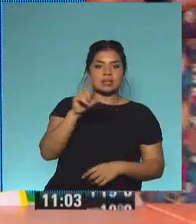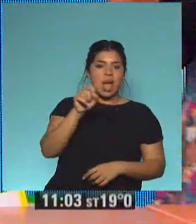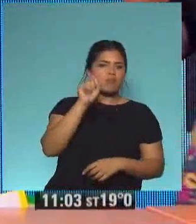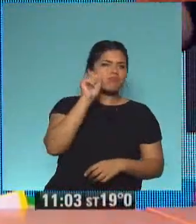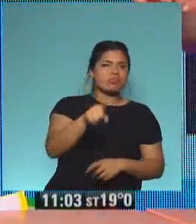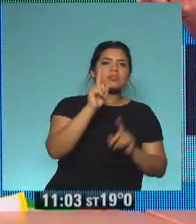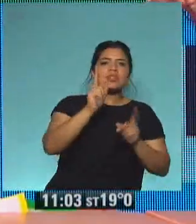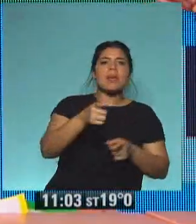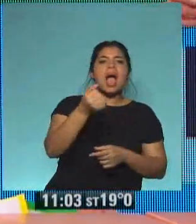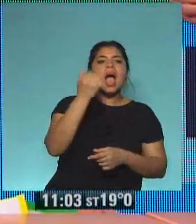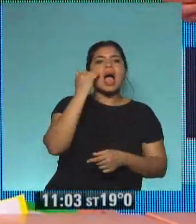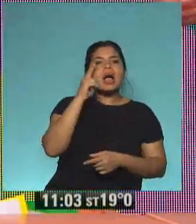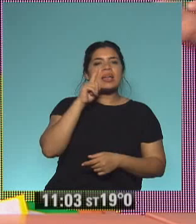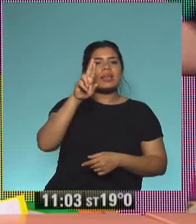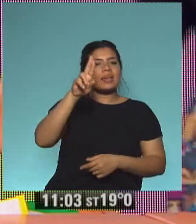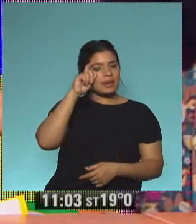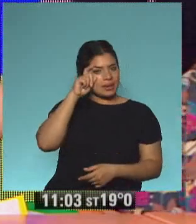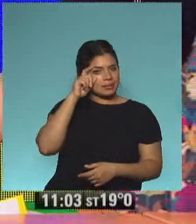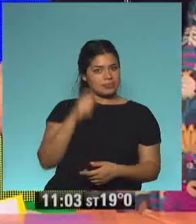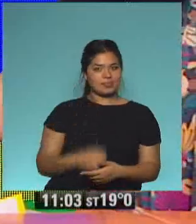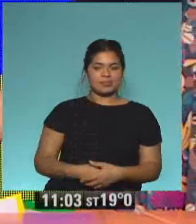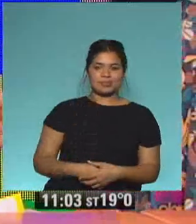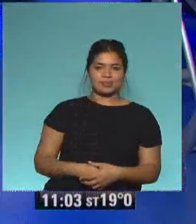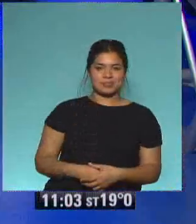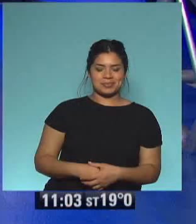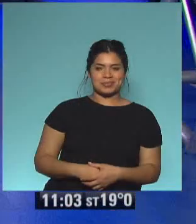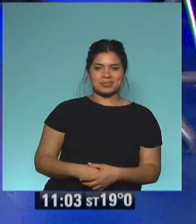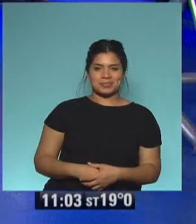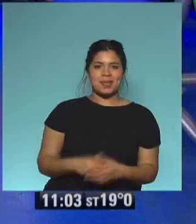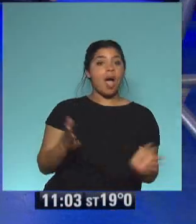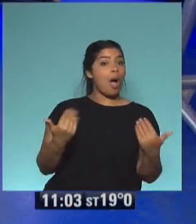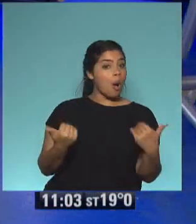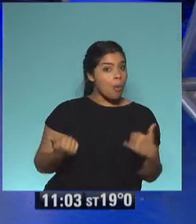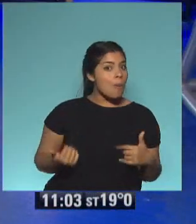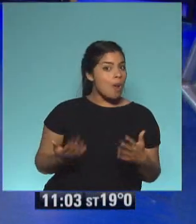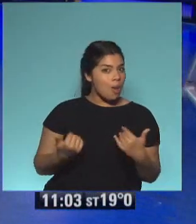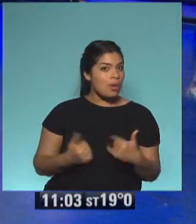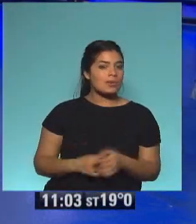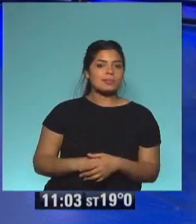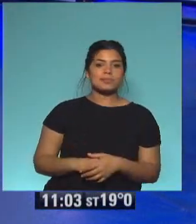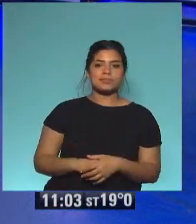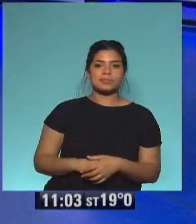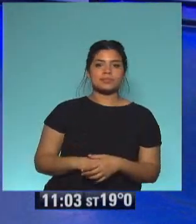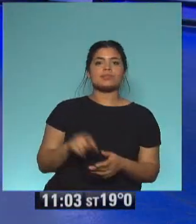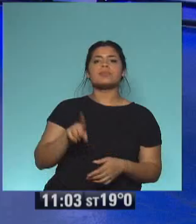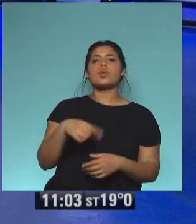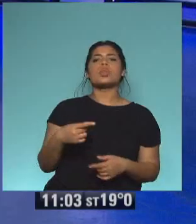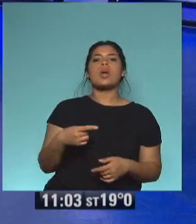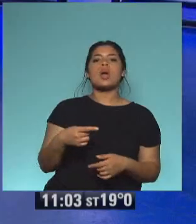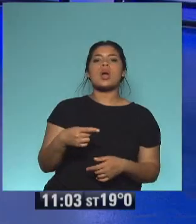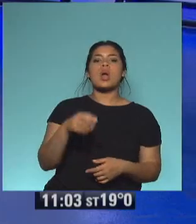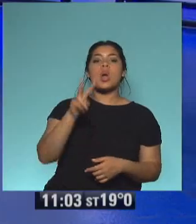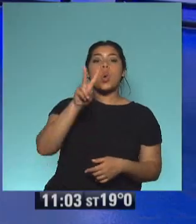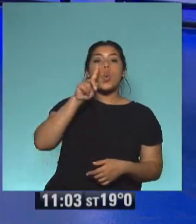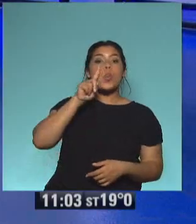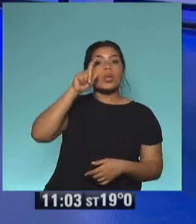poner aves acá con plumas. Muy bien. Ahí está. ¿Qué más? ¿Qué a ver, más? A ver, a ver, a ver. Sacamos otra palabra. Sacamos otra un montón palabra. De palabras. ¿Cómo pusimos? Viento.